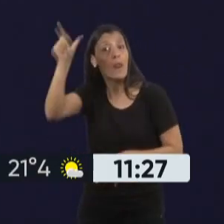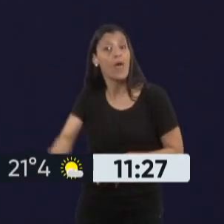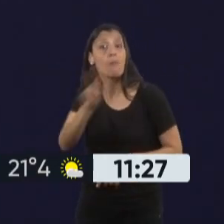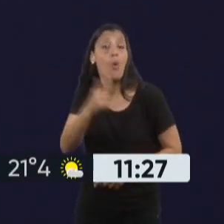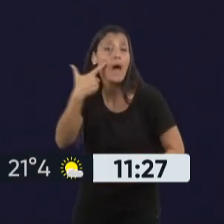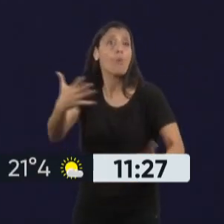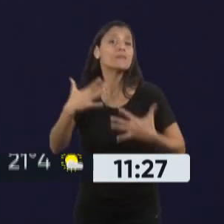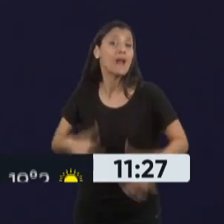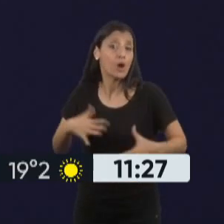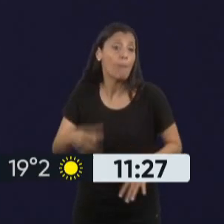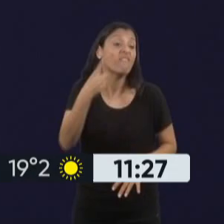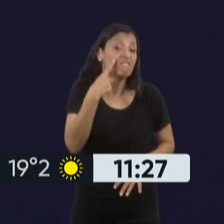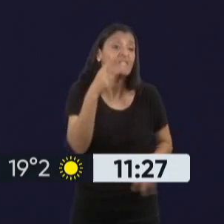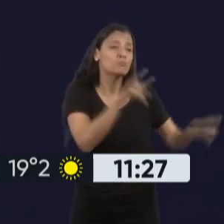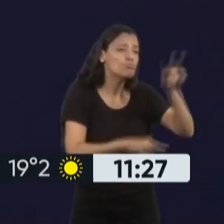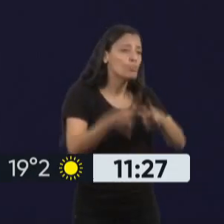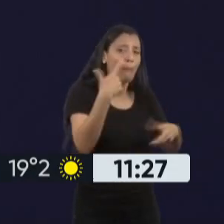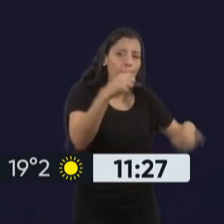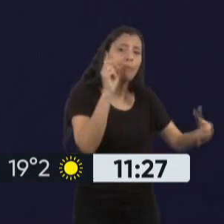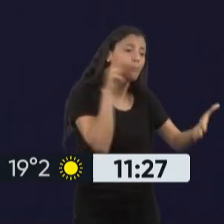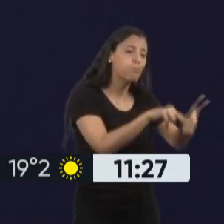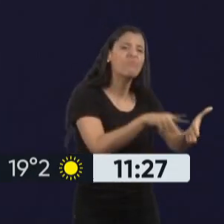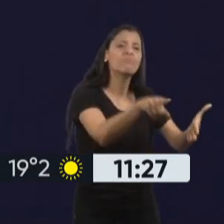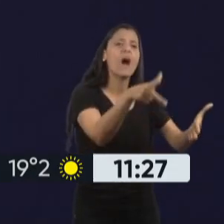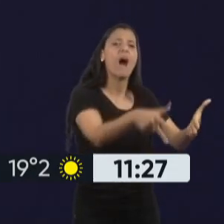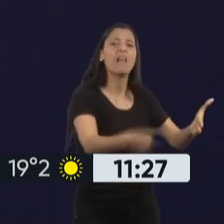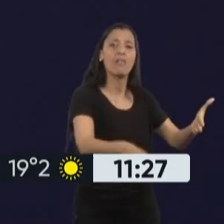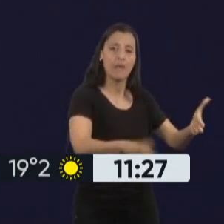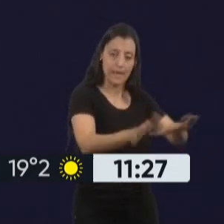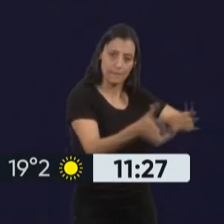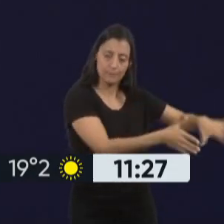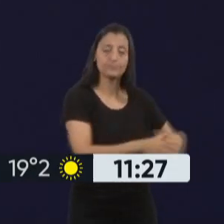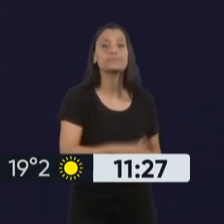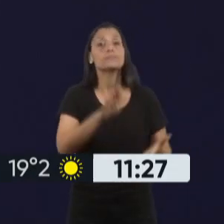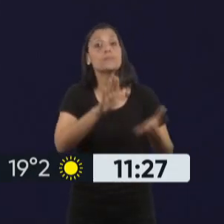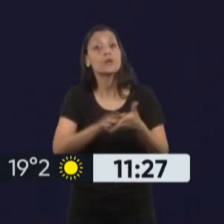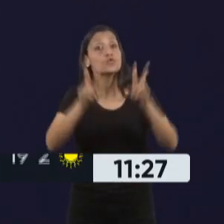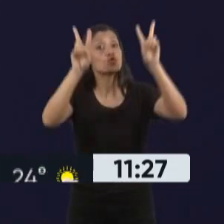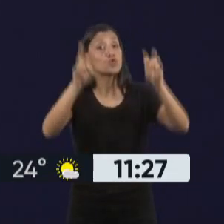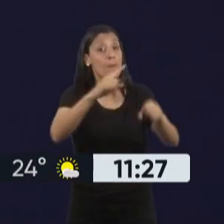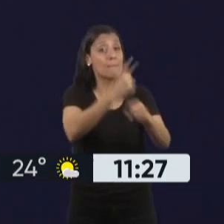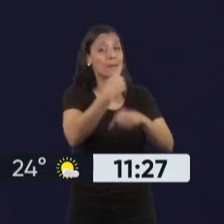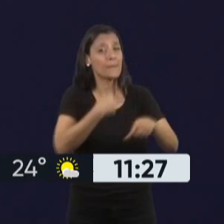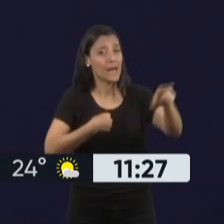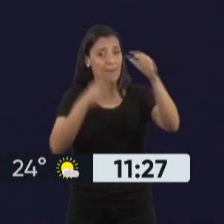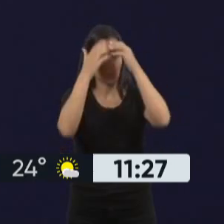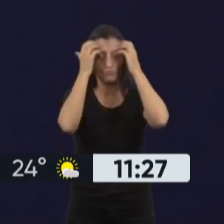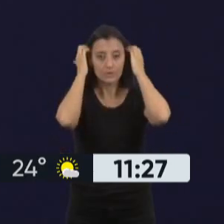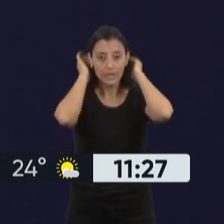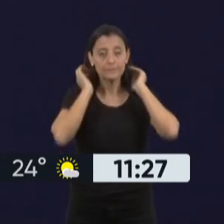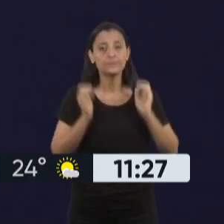A ver si lo buscaré, a ver de qué efectivamente me estás hablando. Con respecto a tu primera